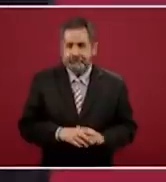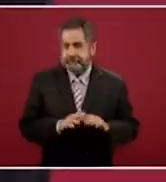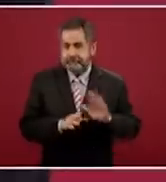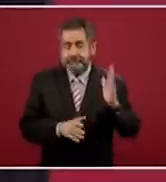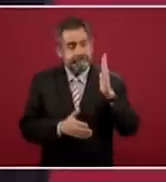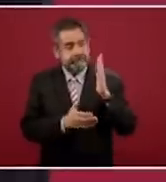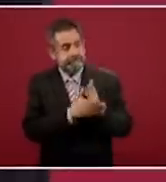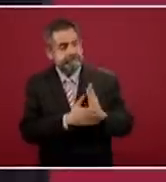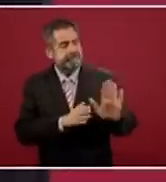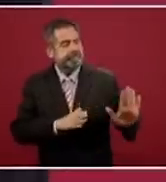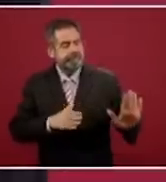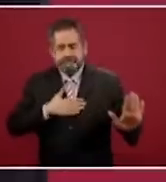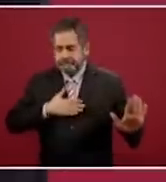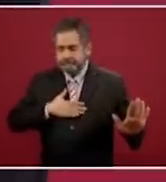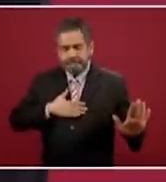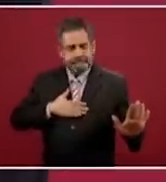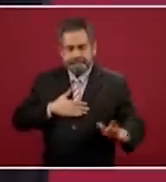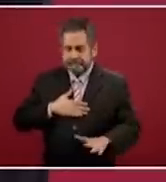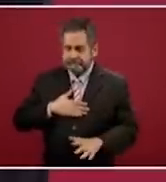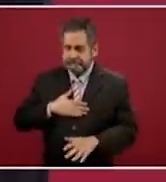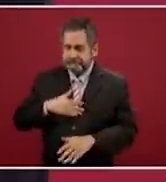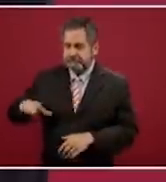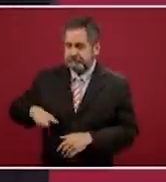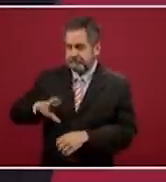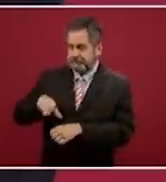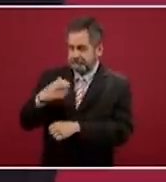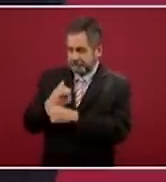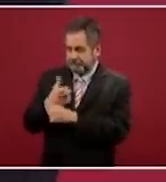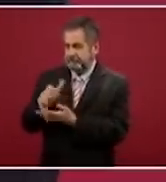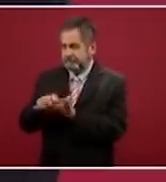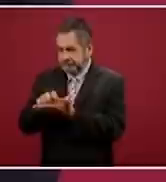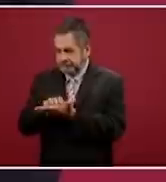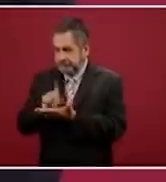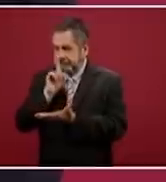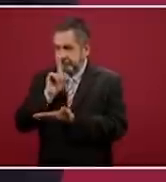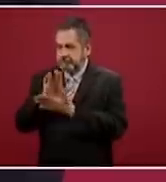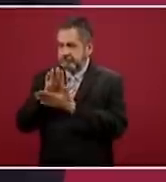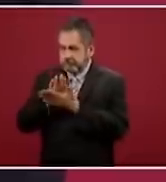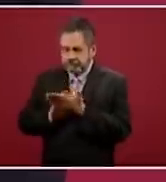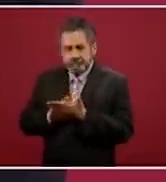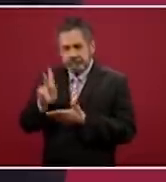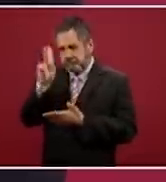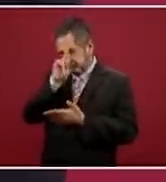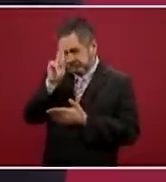resultó un gobierno republicano, austero, sobrio.